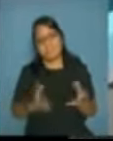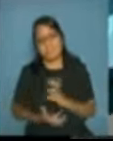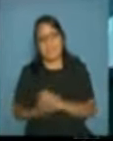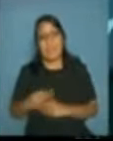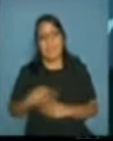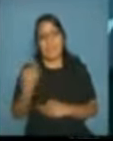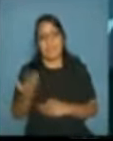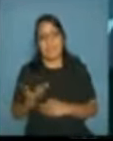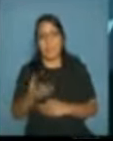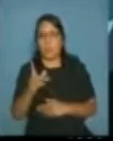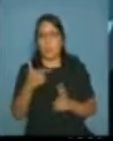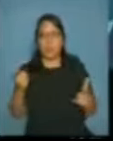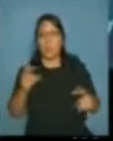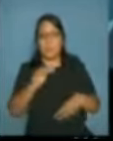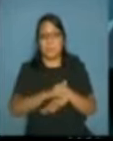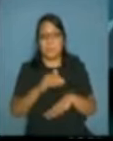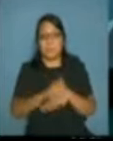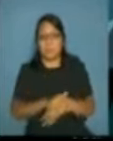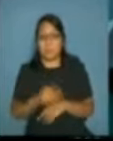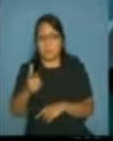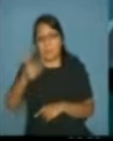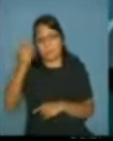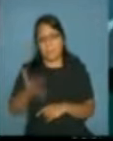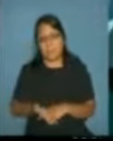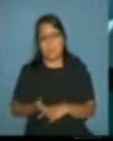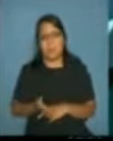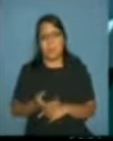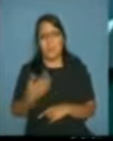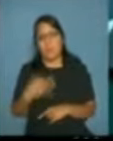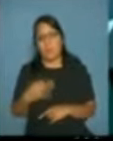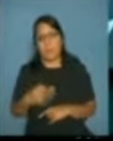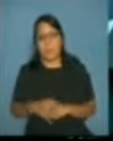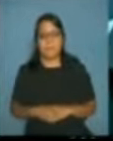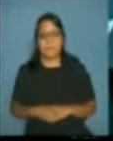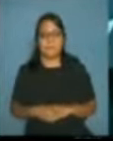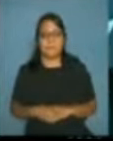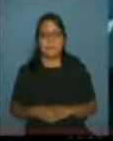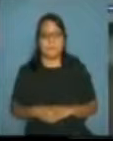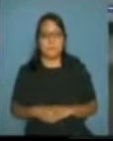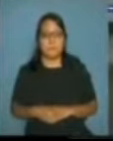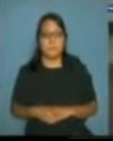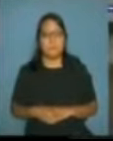alguien que no cumple las leyes de tránsito como tiene que ser. Vamos a cambiar de tema, vamos a hablar...